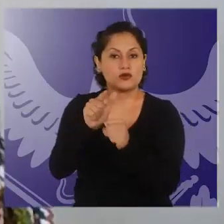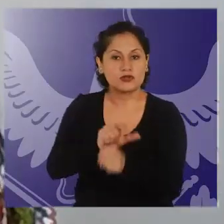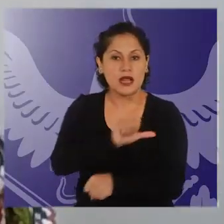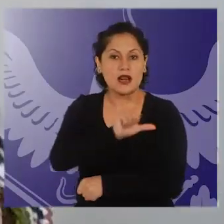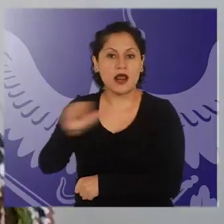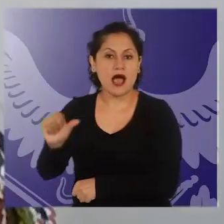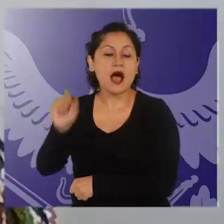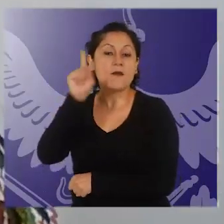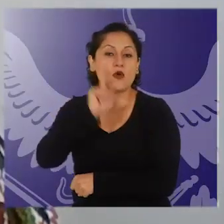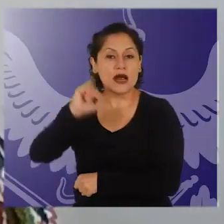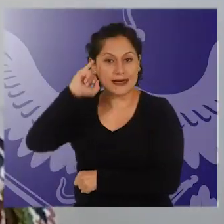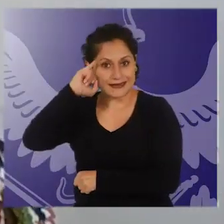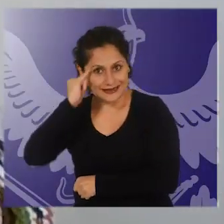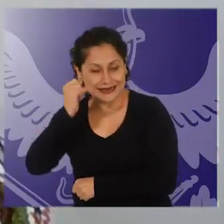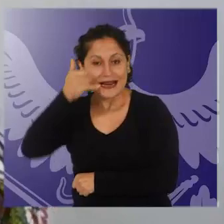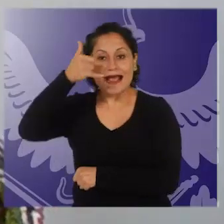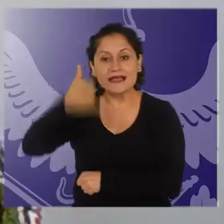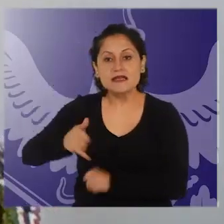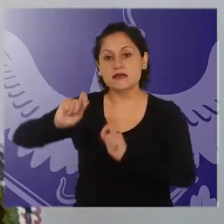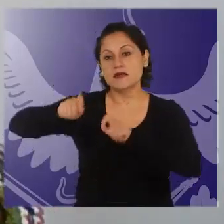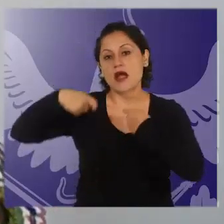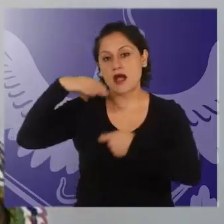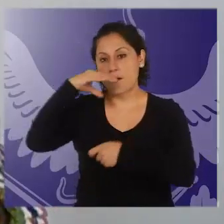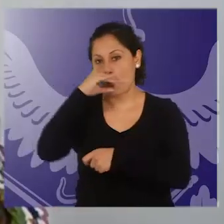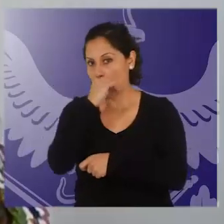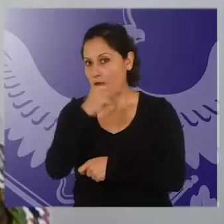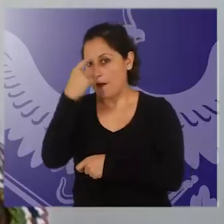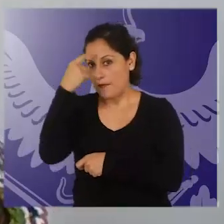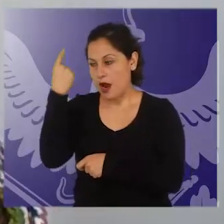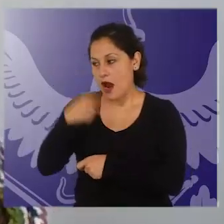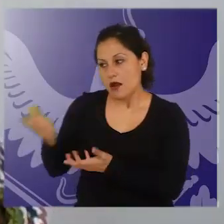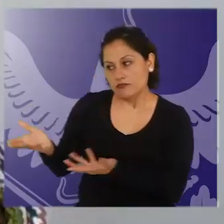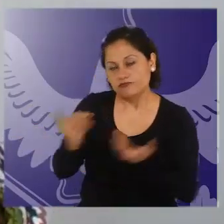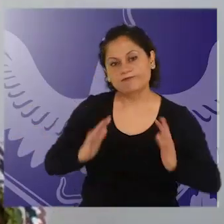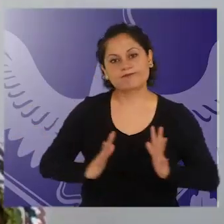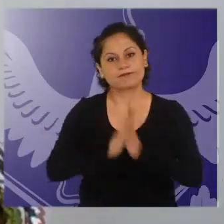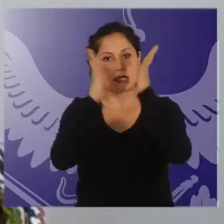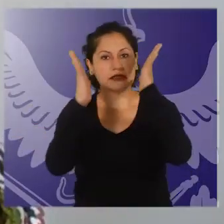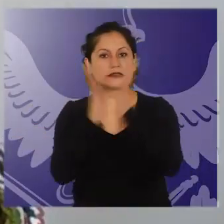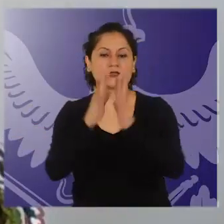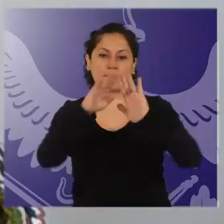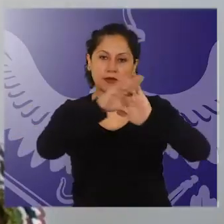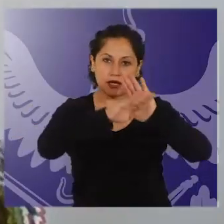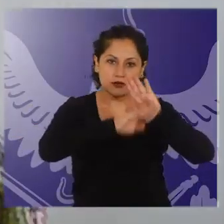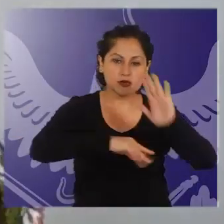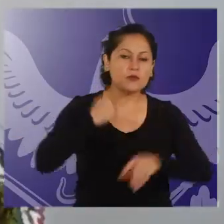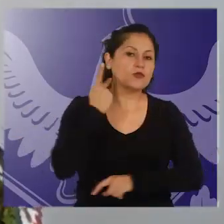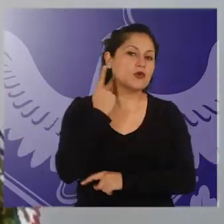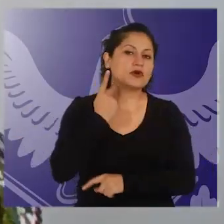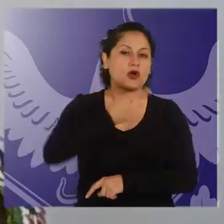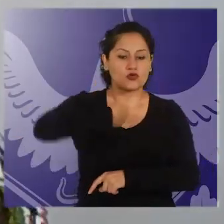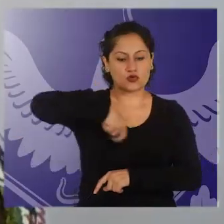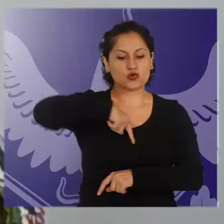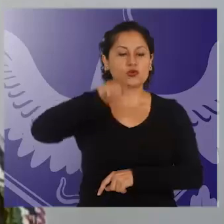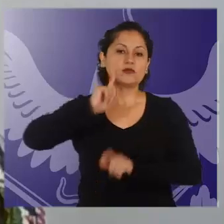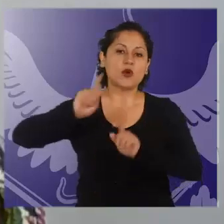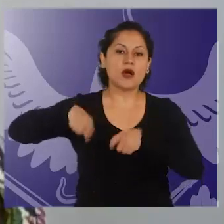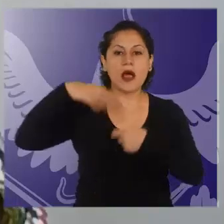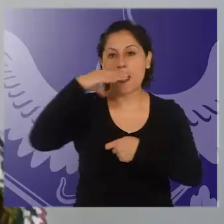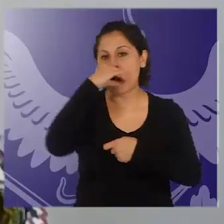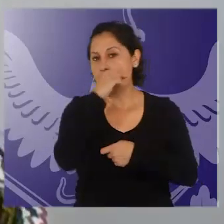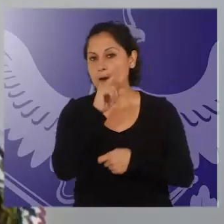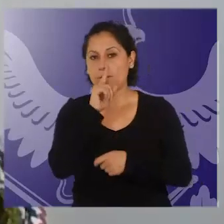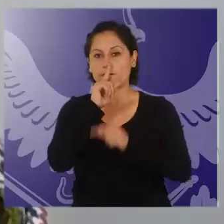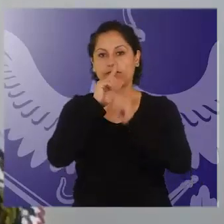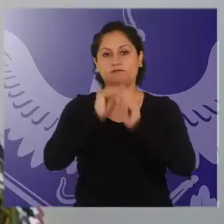mujeres indígenas y afromexicanas, especialmente a la salud, a la educación y a la participación política. Las mujeres